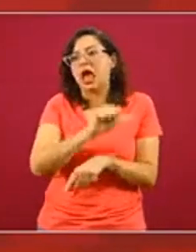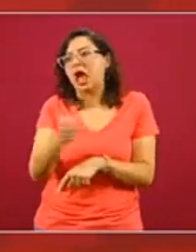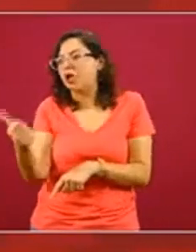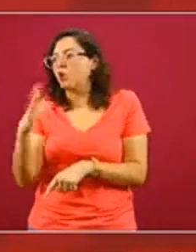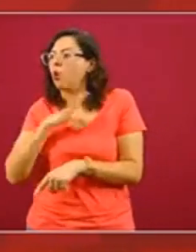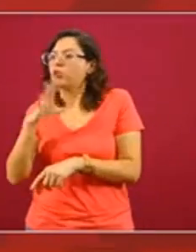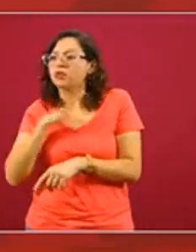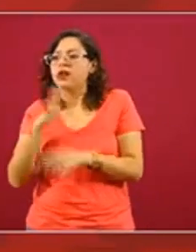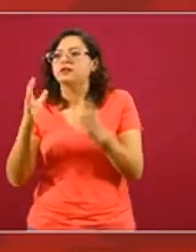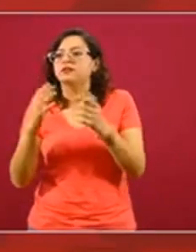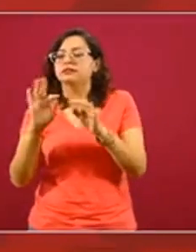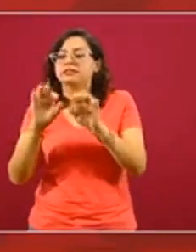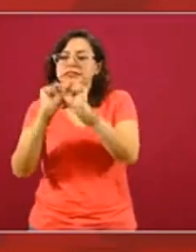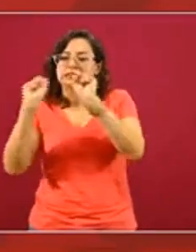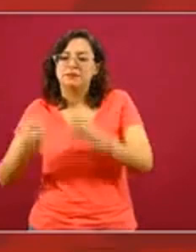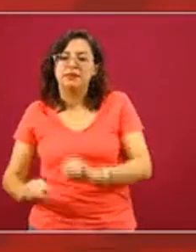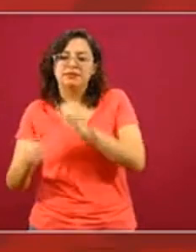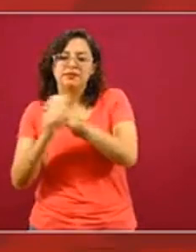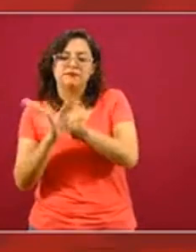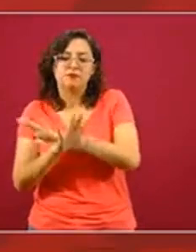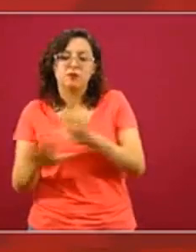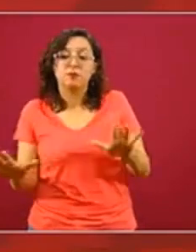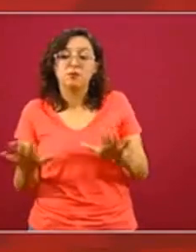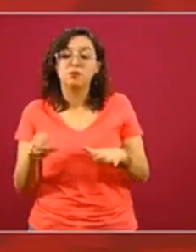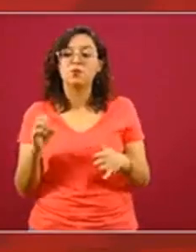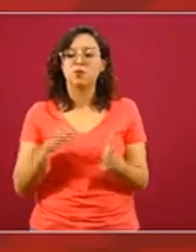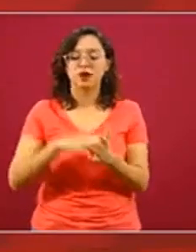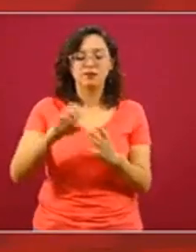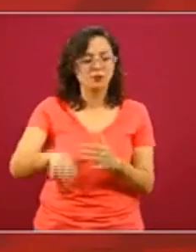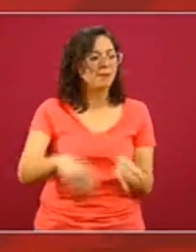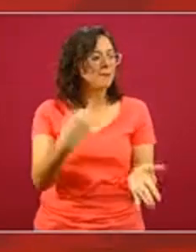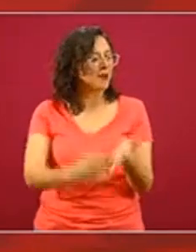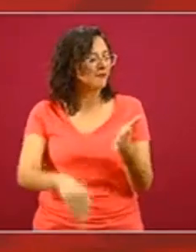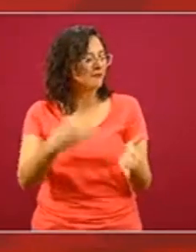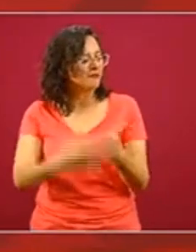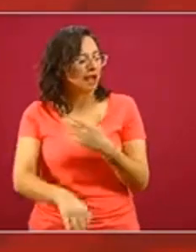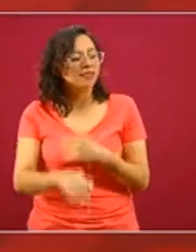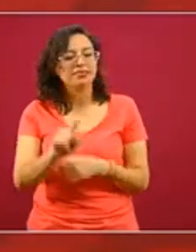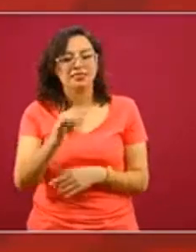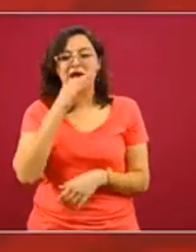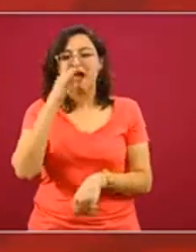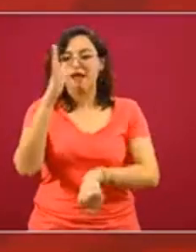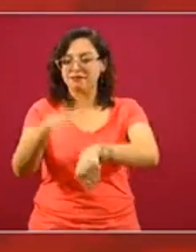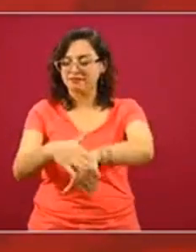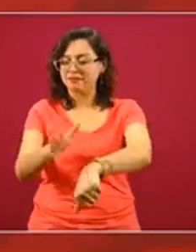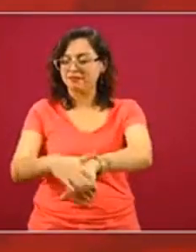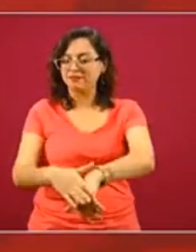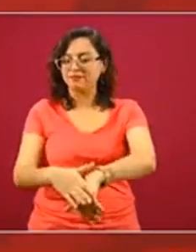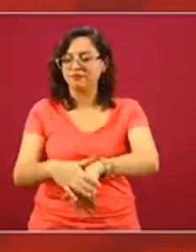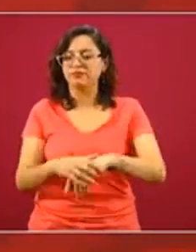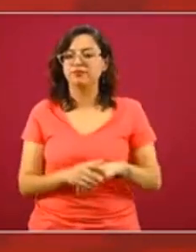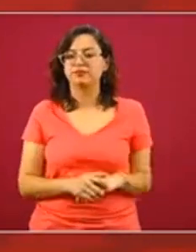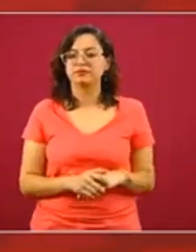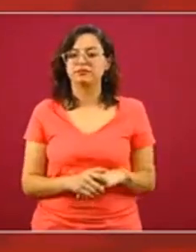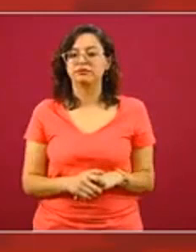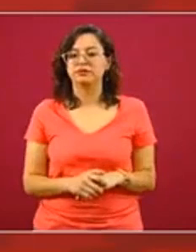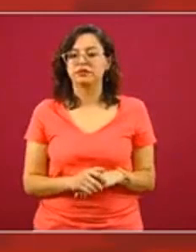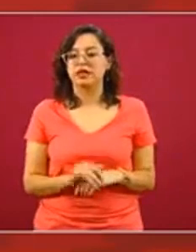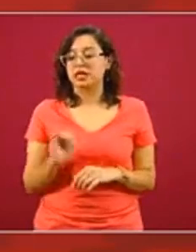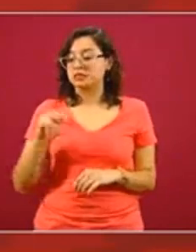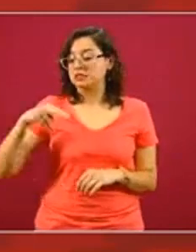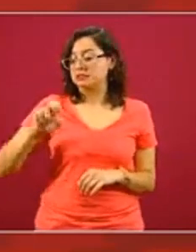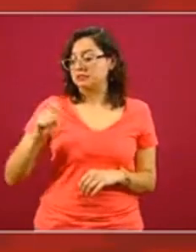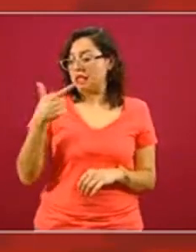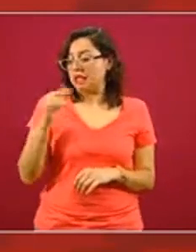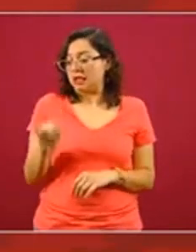información. Por cierto, tengo pendiente comentarles que el Instituto Nacional de Geografía y